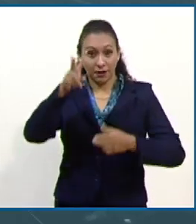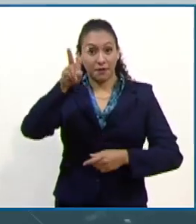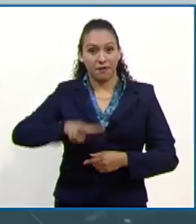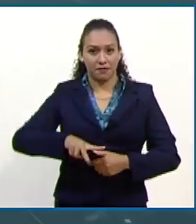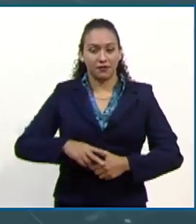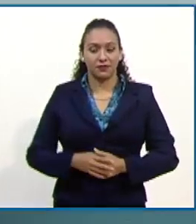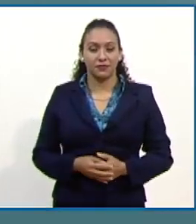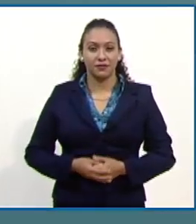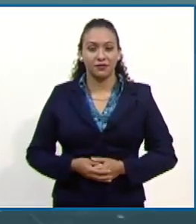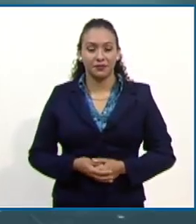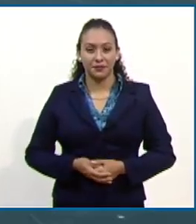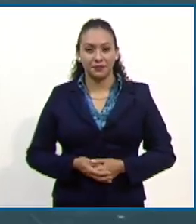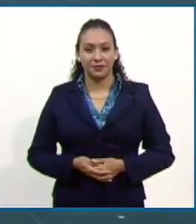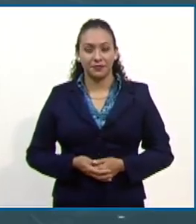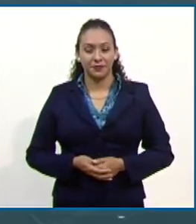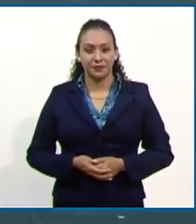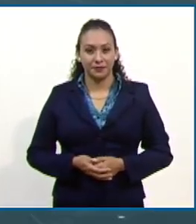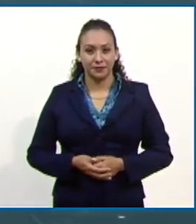Corte.